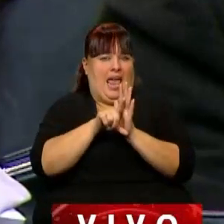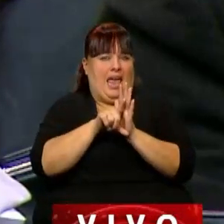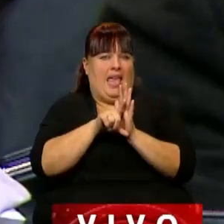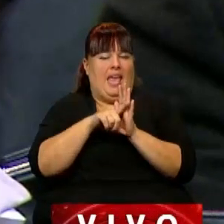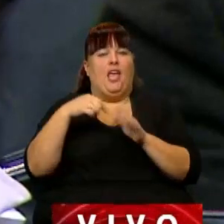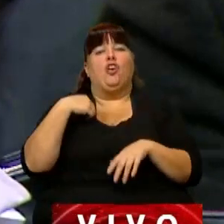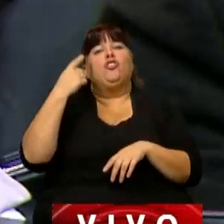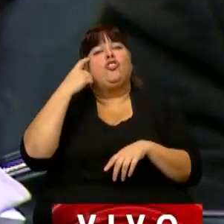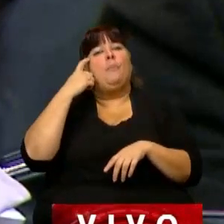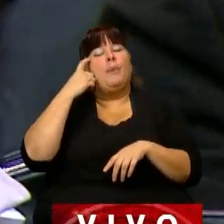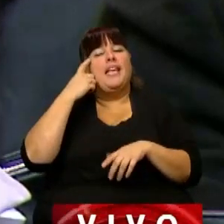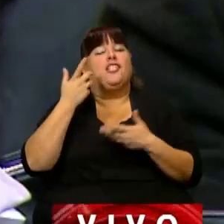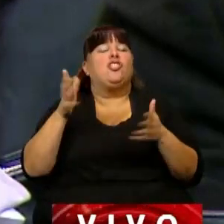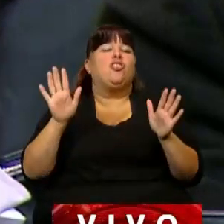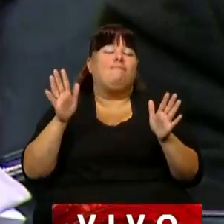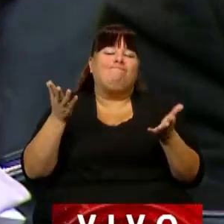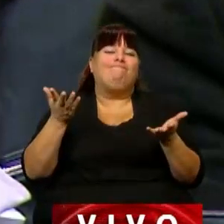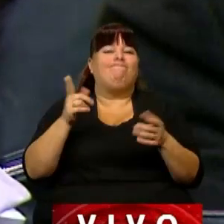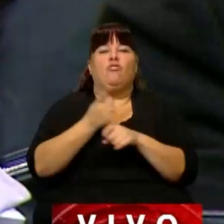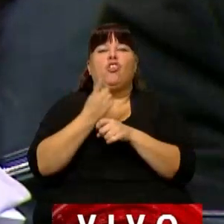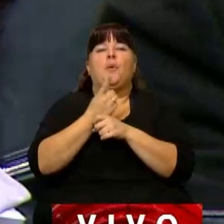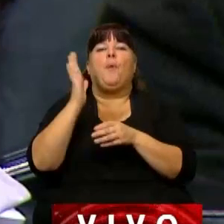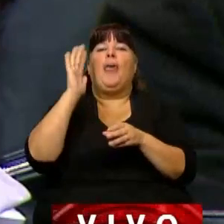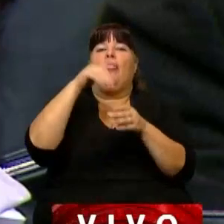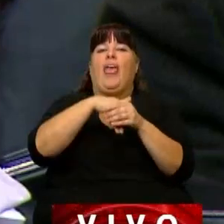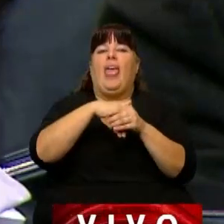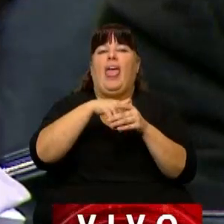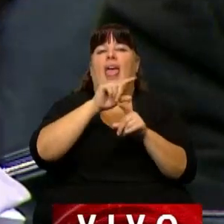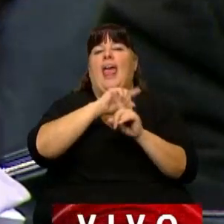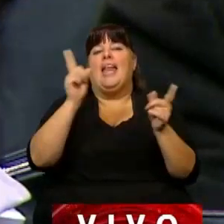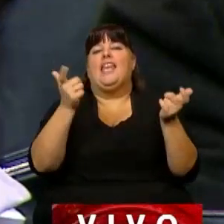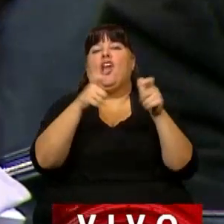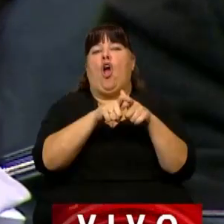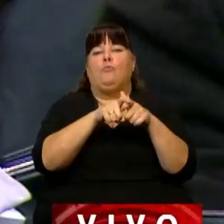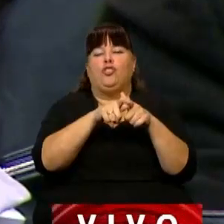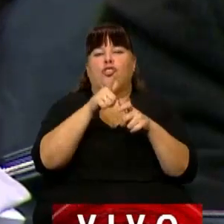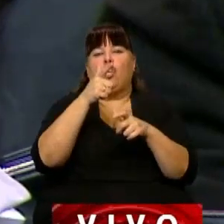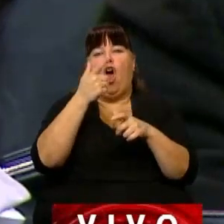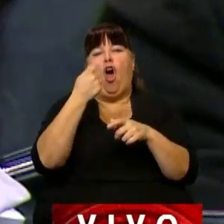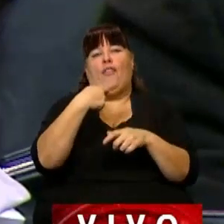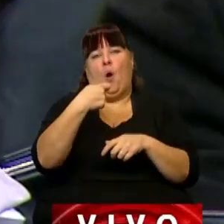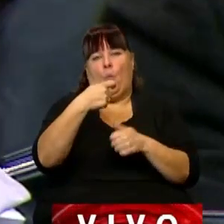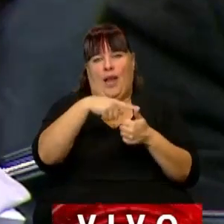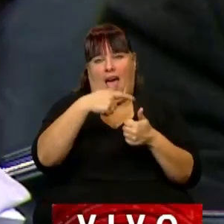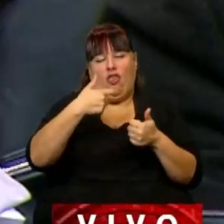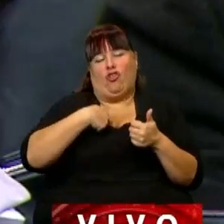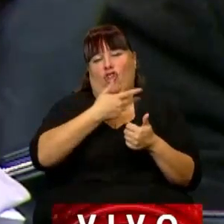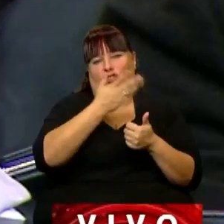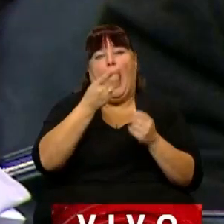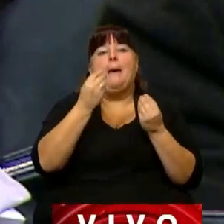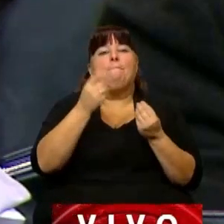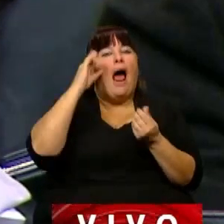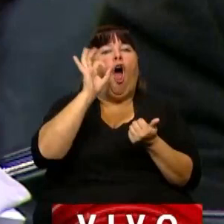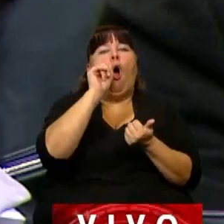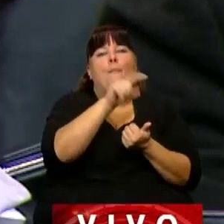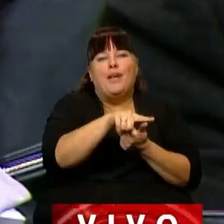que lamentablemente no ha podido intervenir ni la Comisión de Previsión Social de esta Cámara para dar